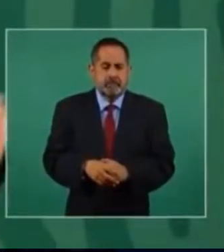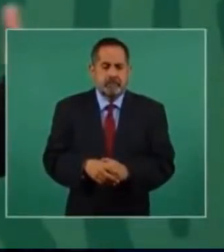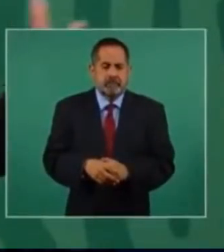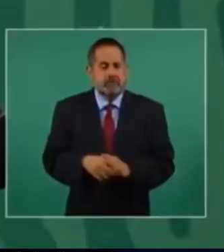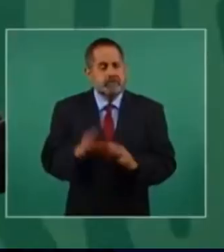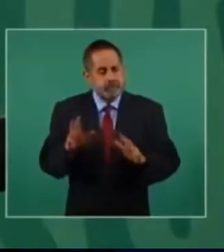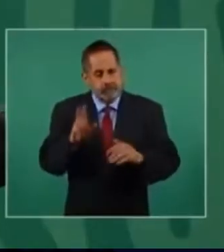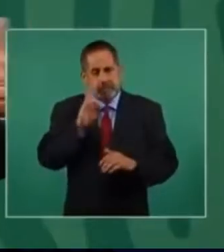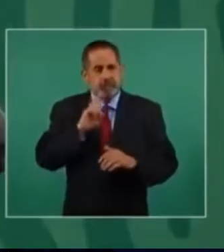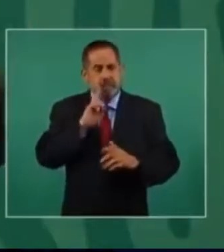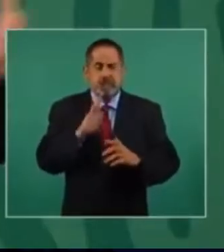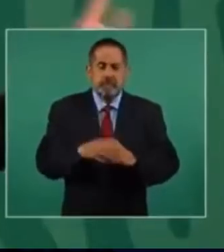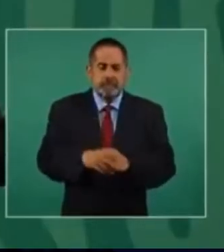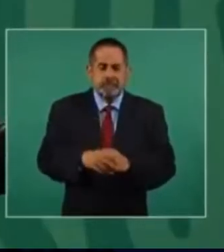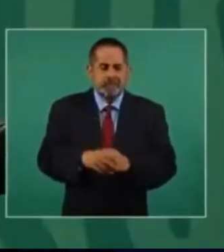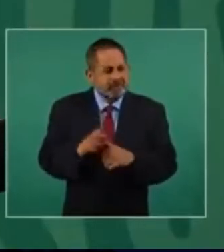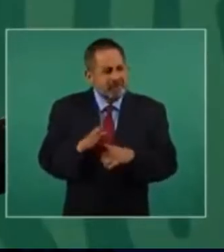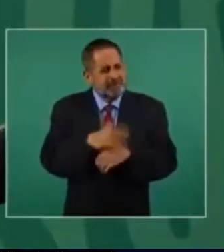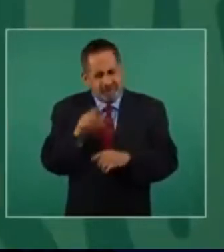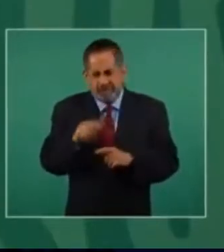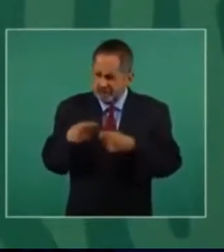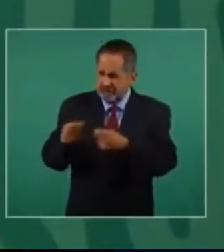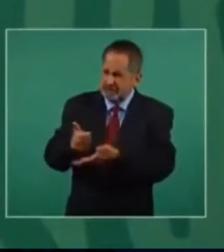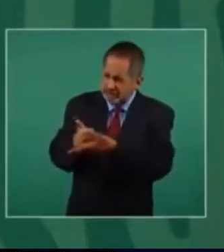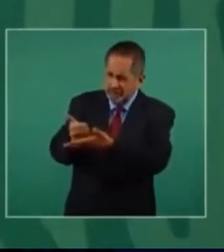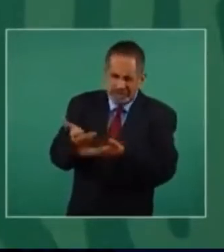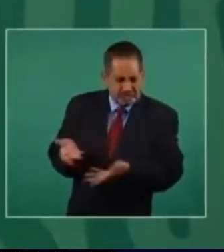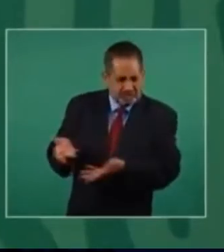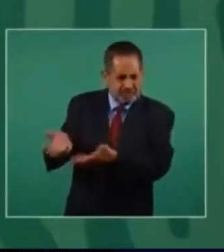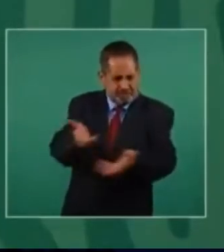entonces por qué no ayudar